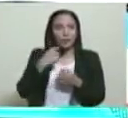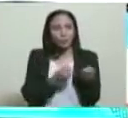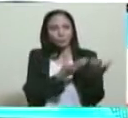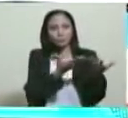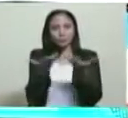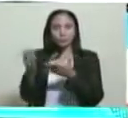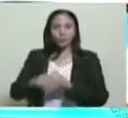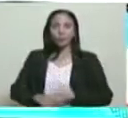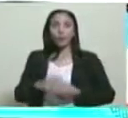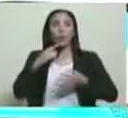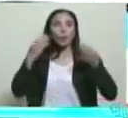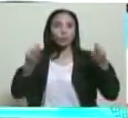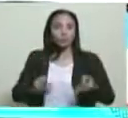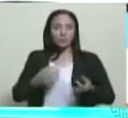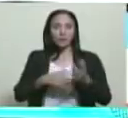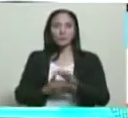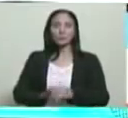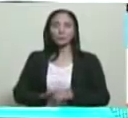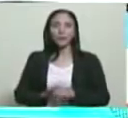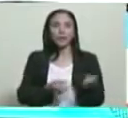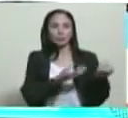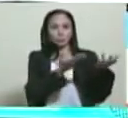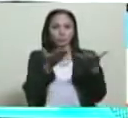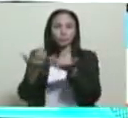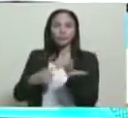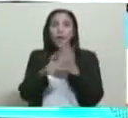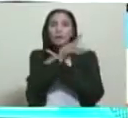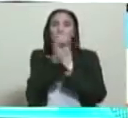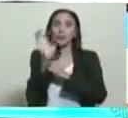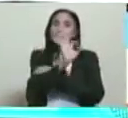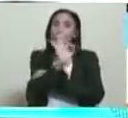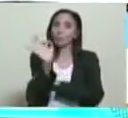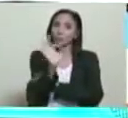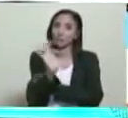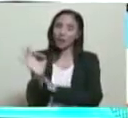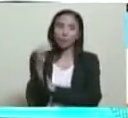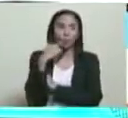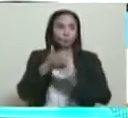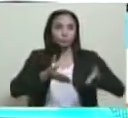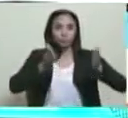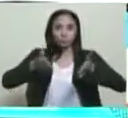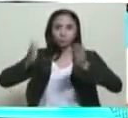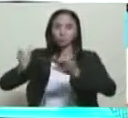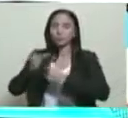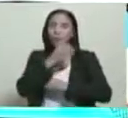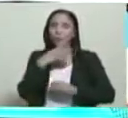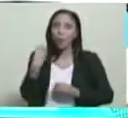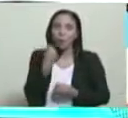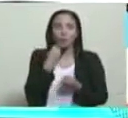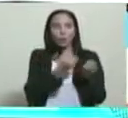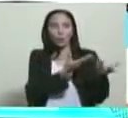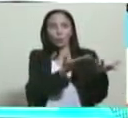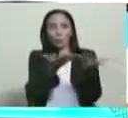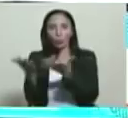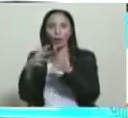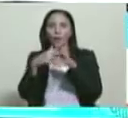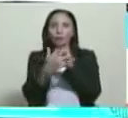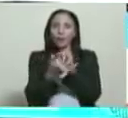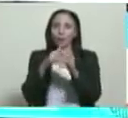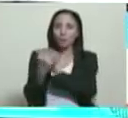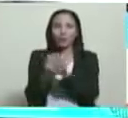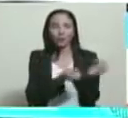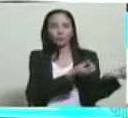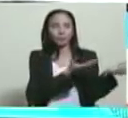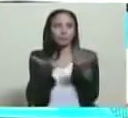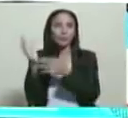habamos cumplido la meta de haber entregado el 100% de los locales a la juventud, en los urbanismos, en todo